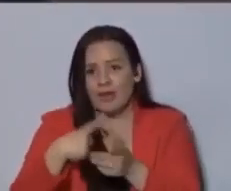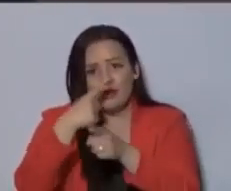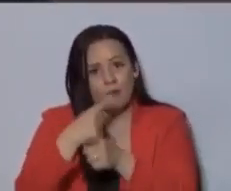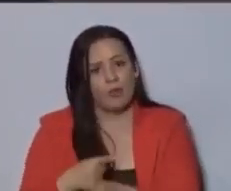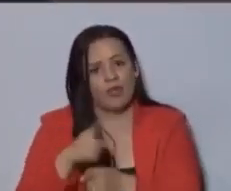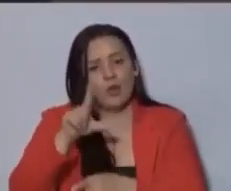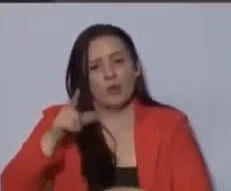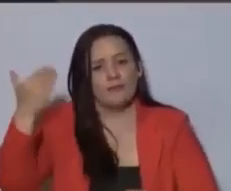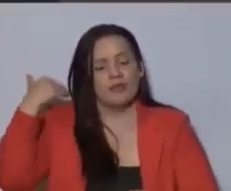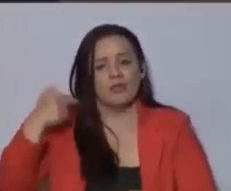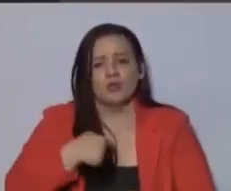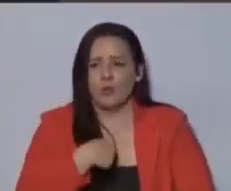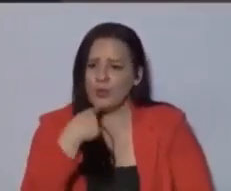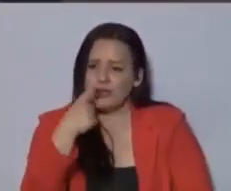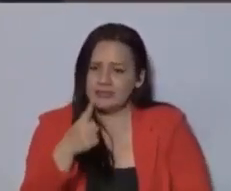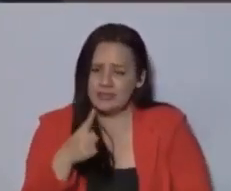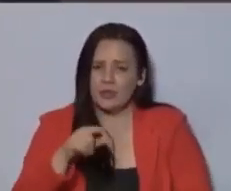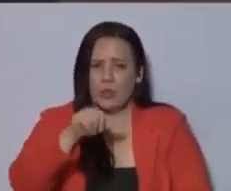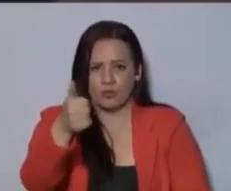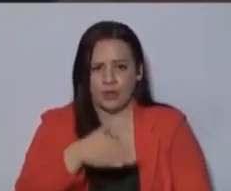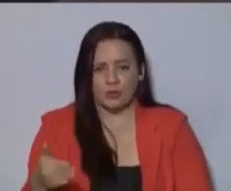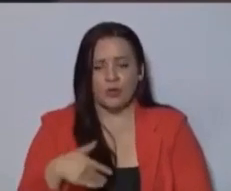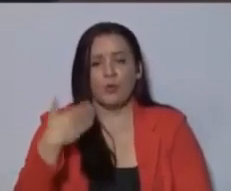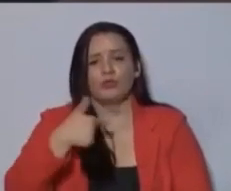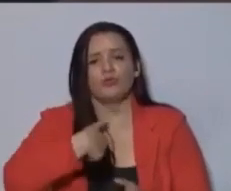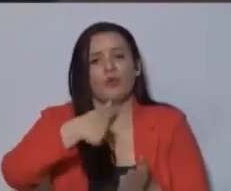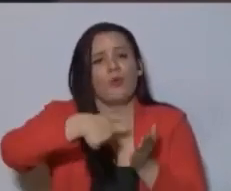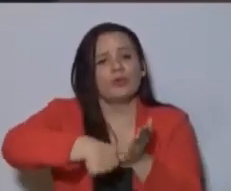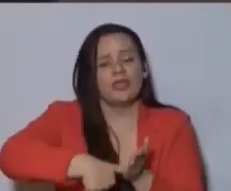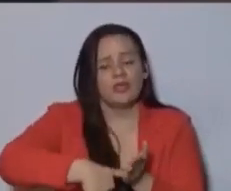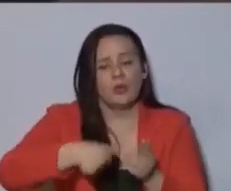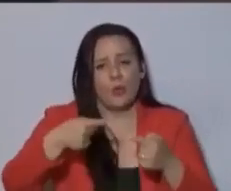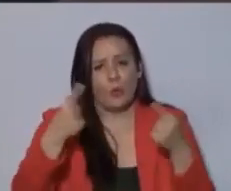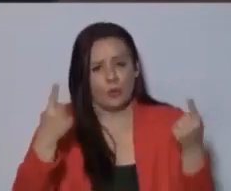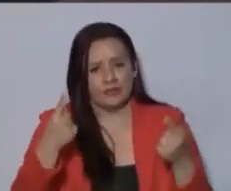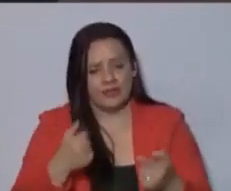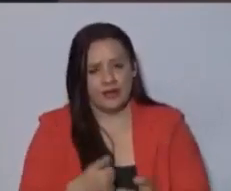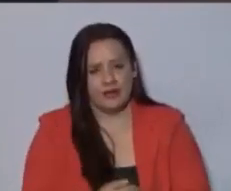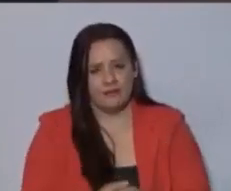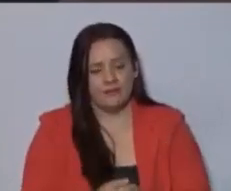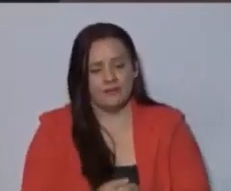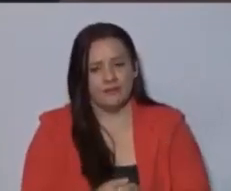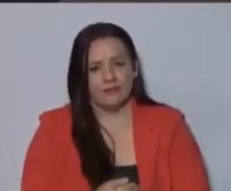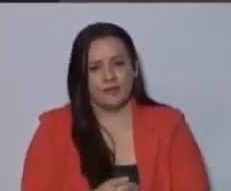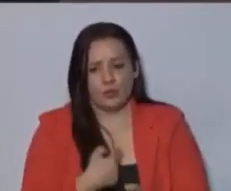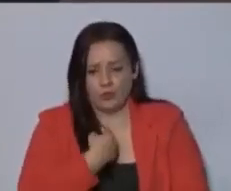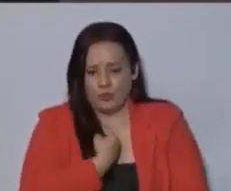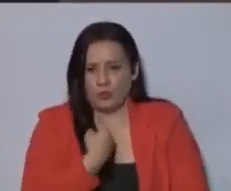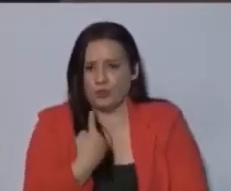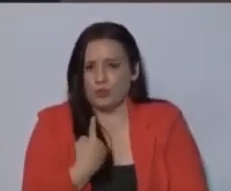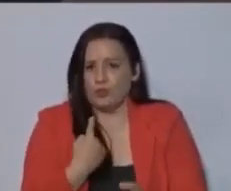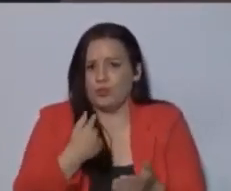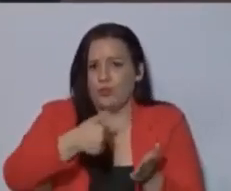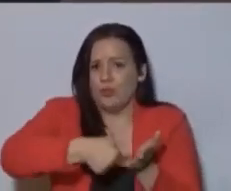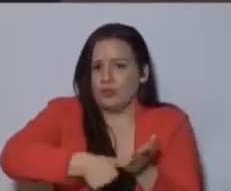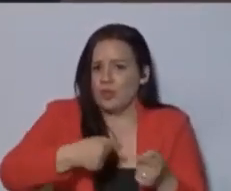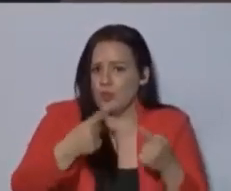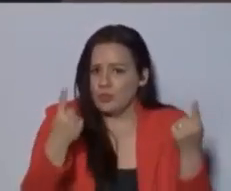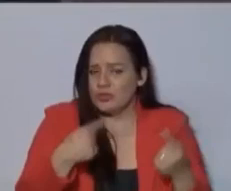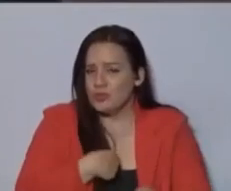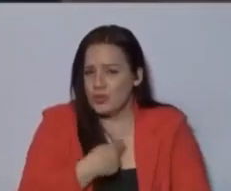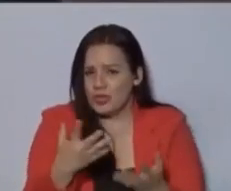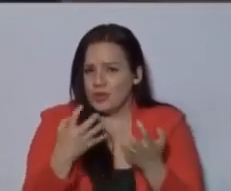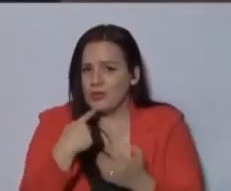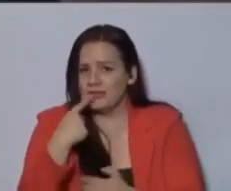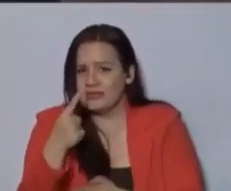voy a hacer otra confesión. Cuando yo voté en contra, en solitario, quiero decirles la